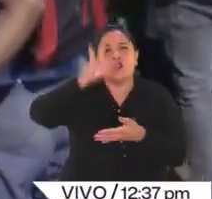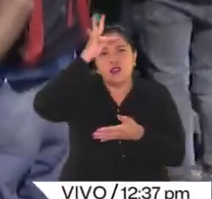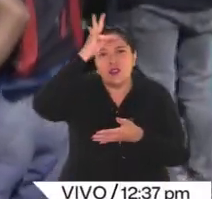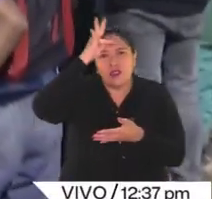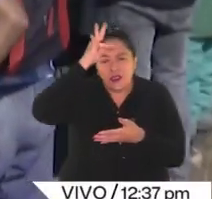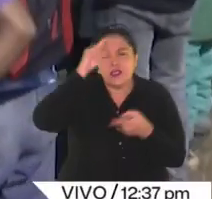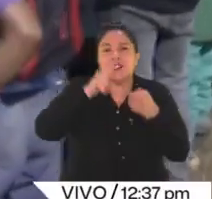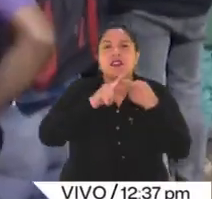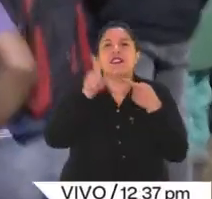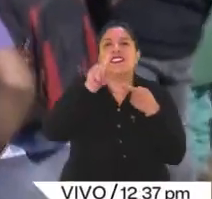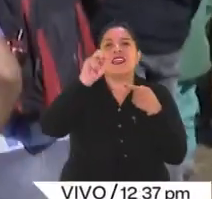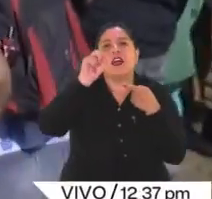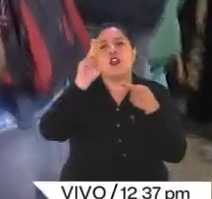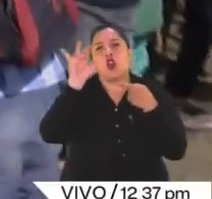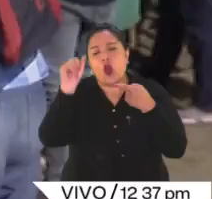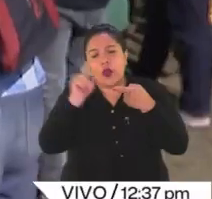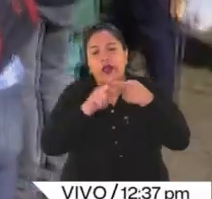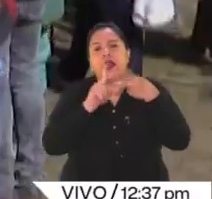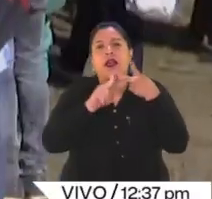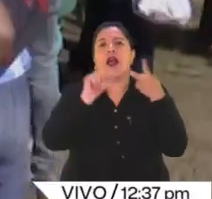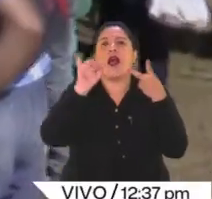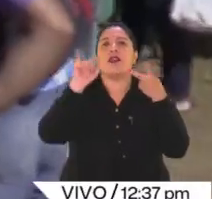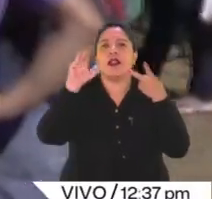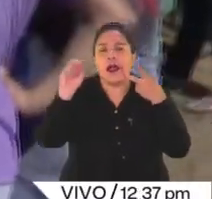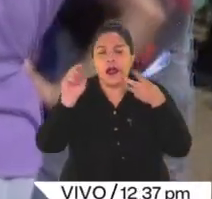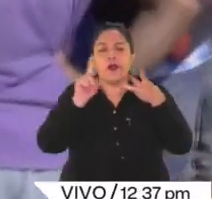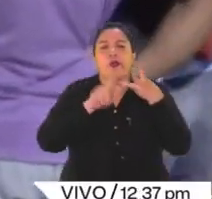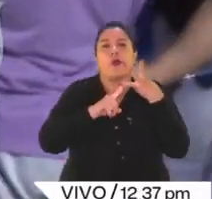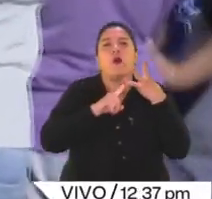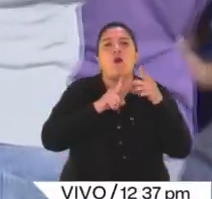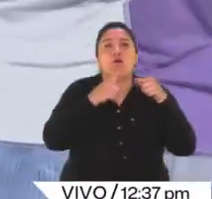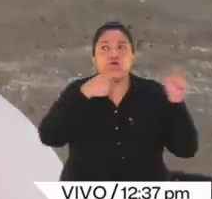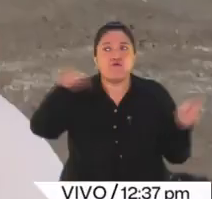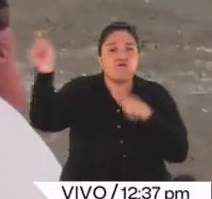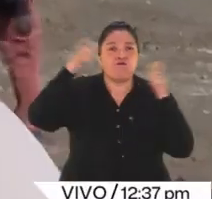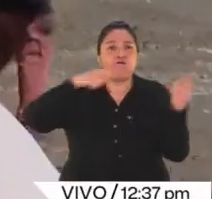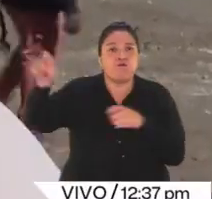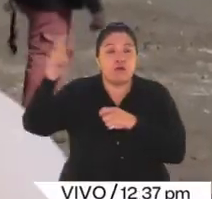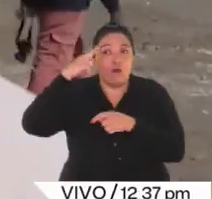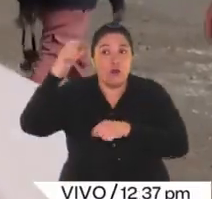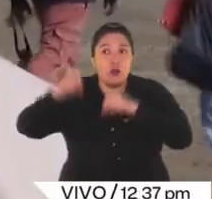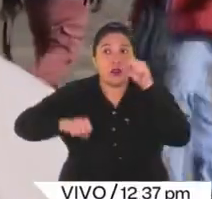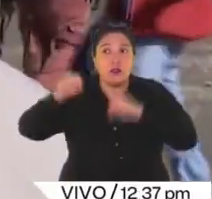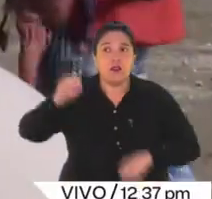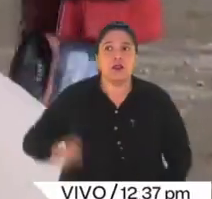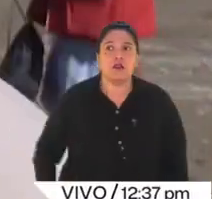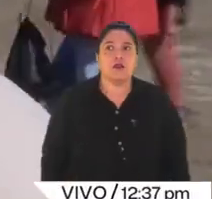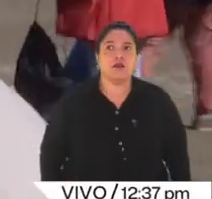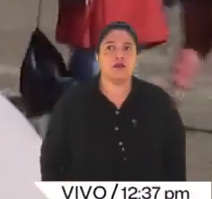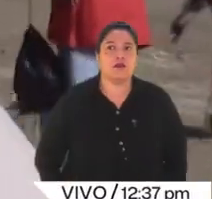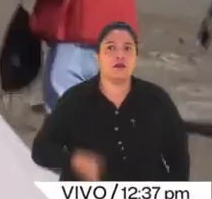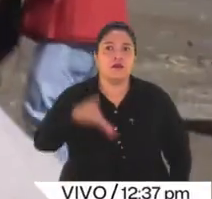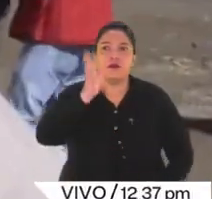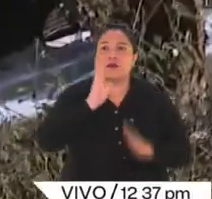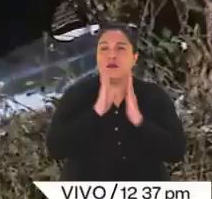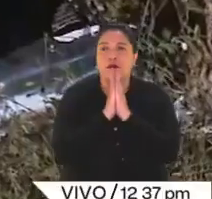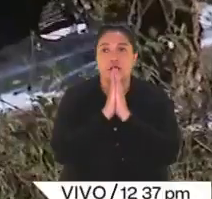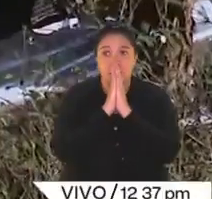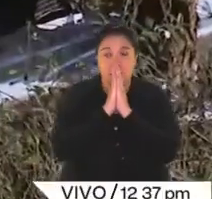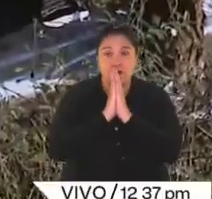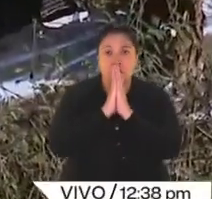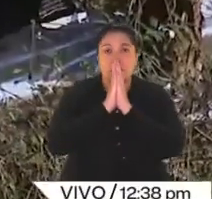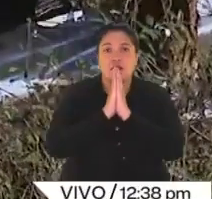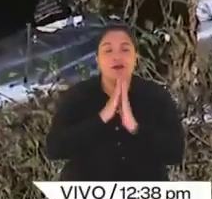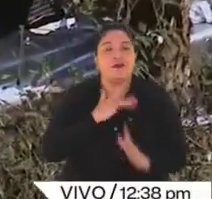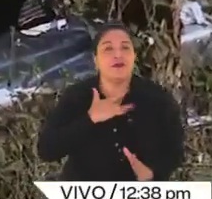Carmen de Atrato y de Medellín, se puedan encontrar. Uf, Dios mío, o sea, yo lo único que dije, no están vivos. En